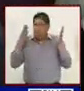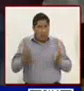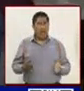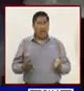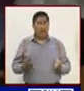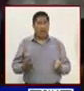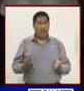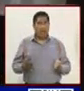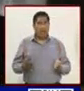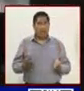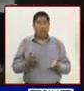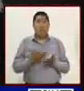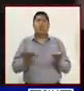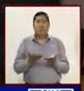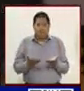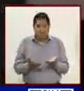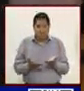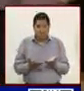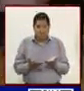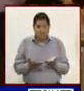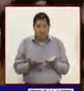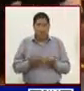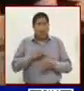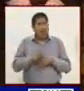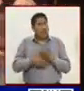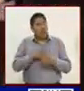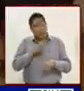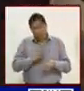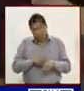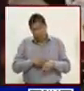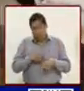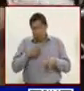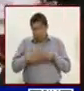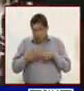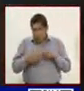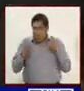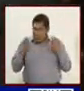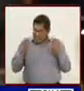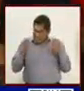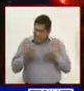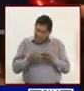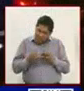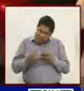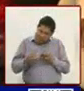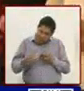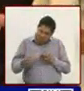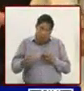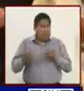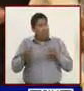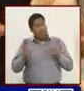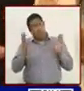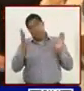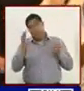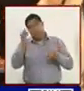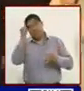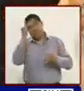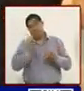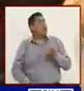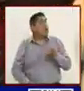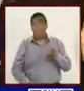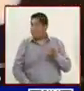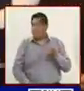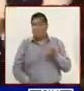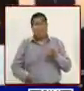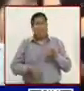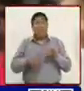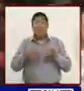los alumnos? Y es que durante todo este tiempo, si bien el conflicto se ha estado tratando de extender, ha llegado aparentemente a un punto final. Estamos con una